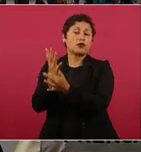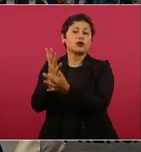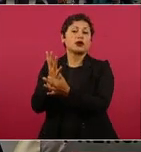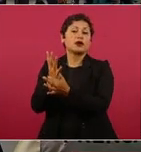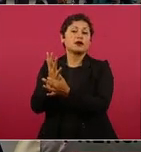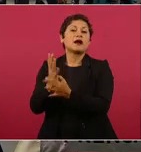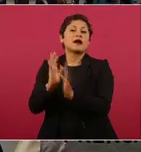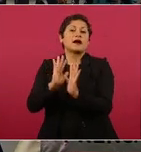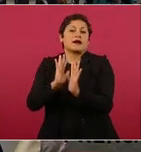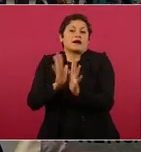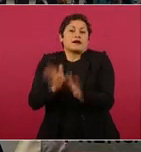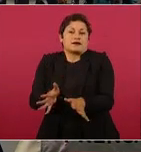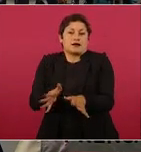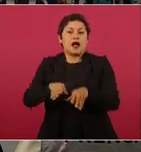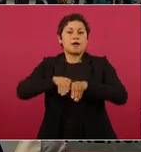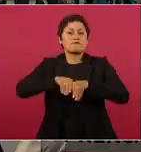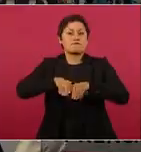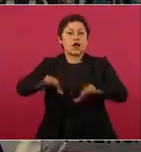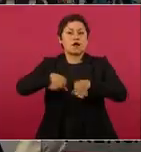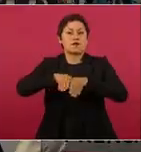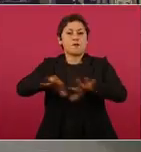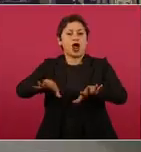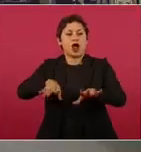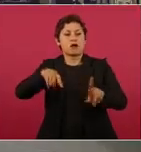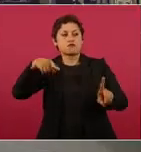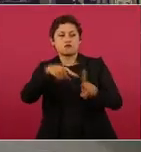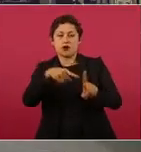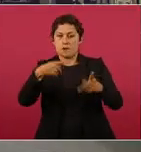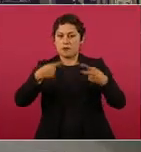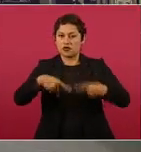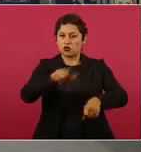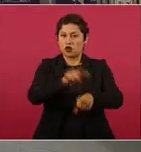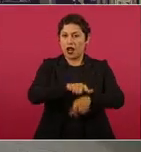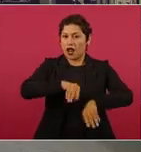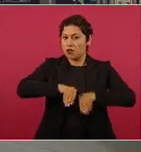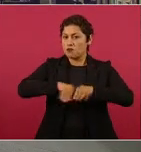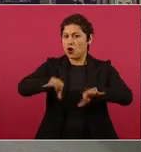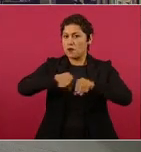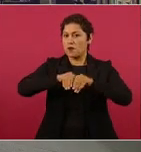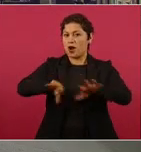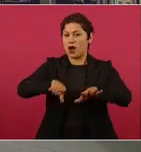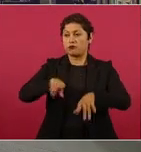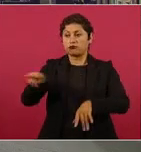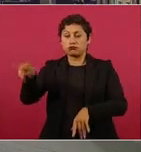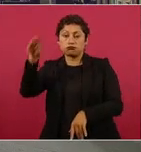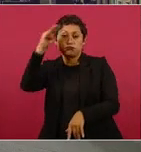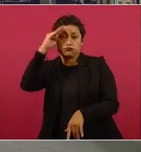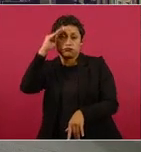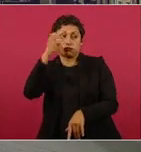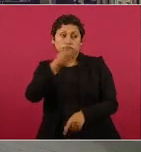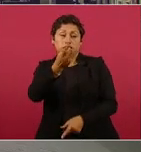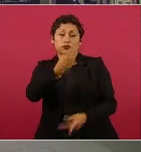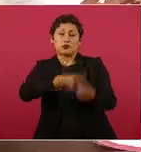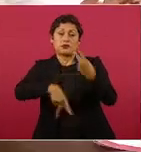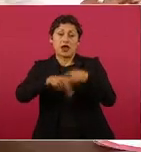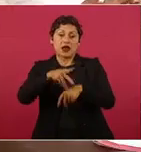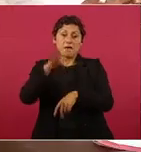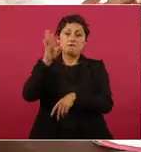desplegado acciones de promoción personal que, de acuerdo a su punto de vista, atentan contra la equidad del proceso y que